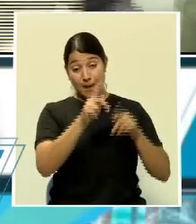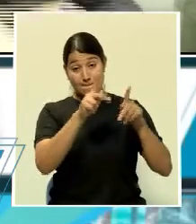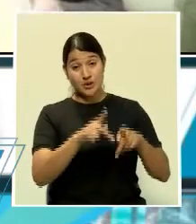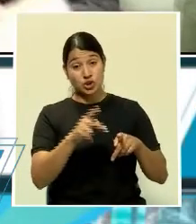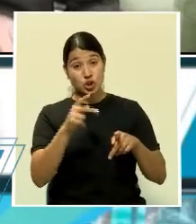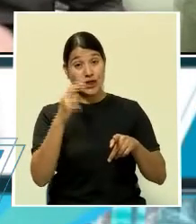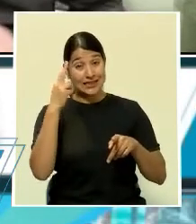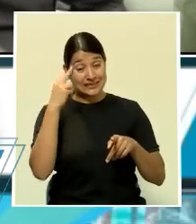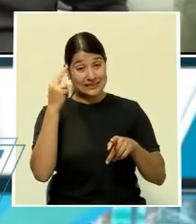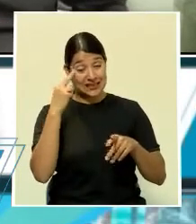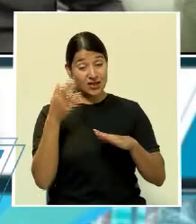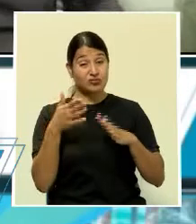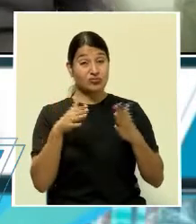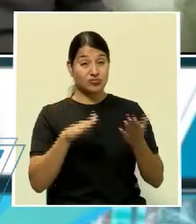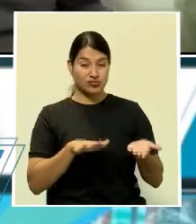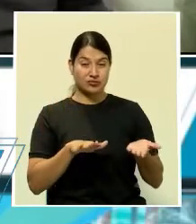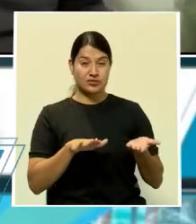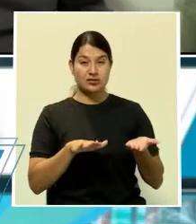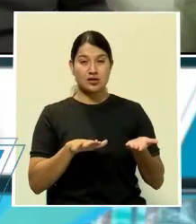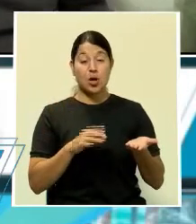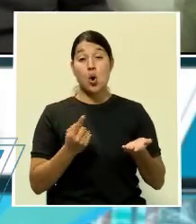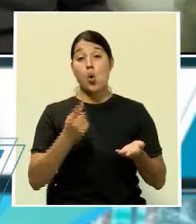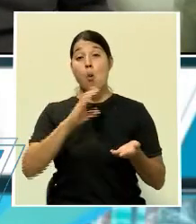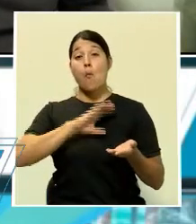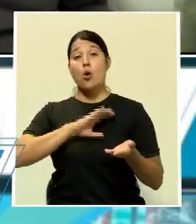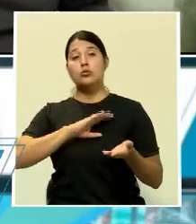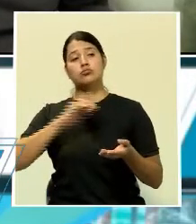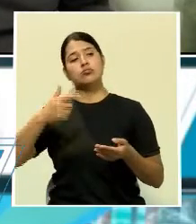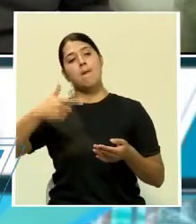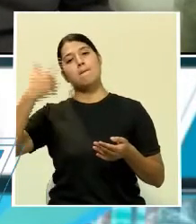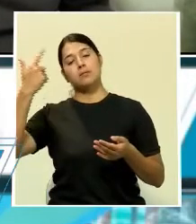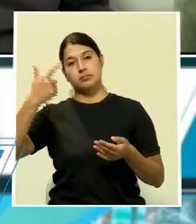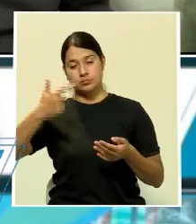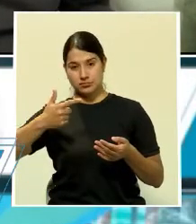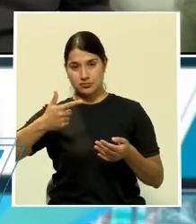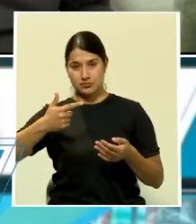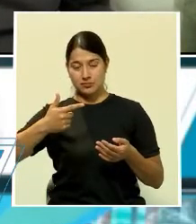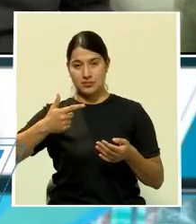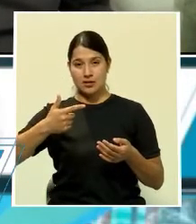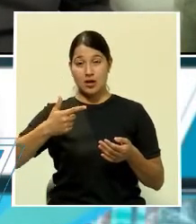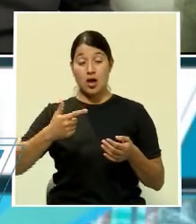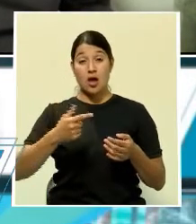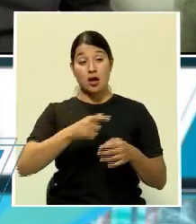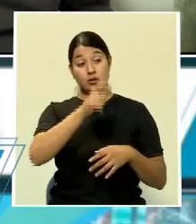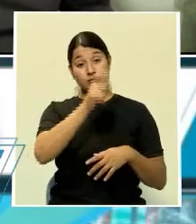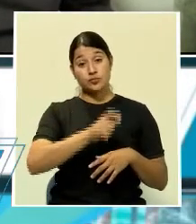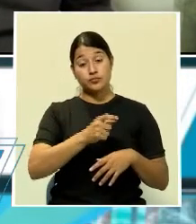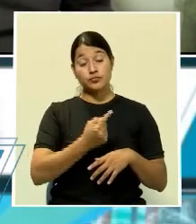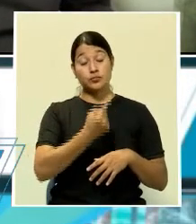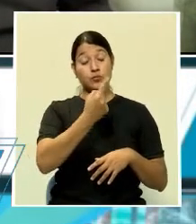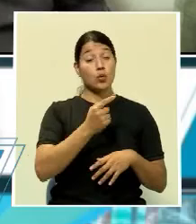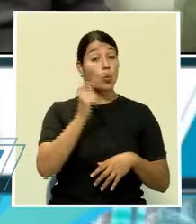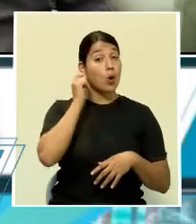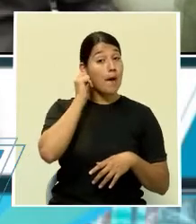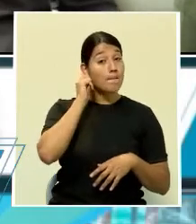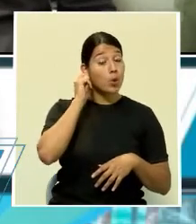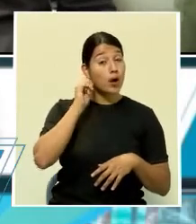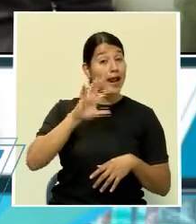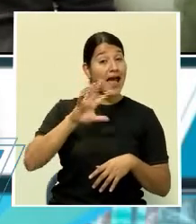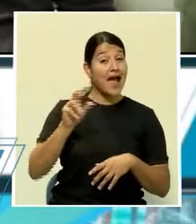en Wisconsin. Un policía disparó a quemarropa contra un